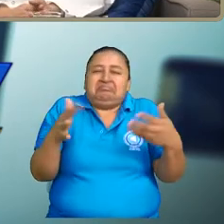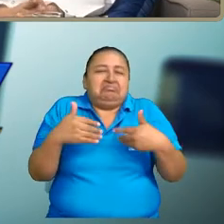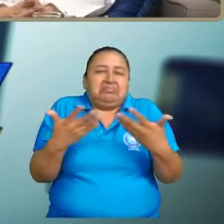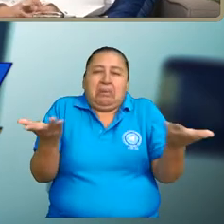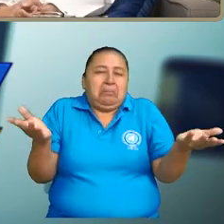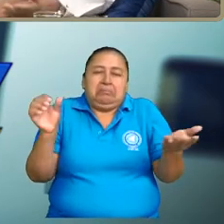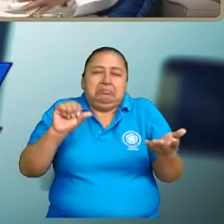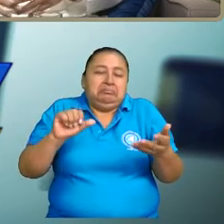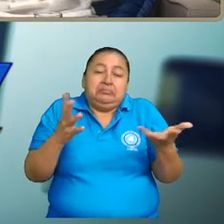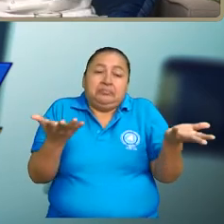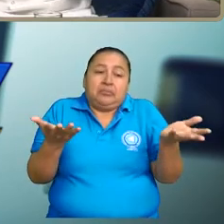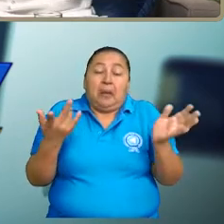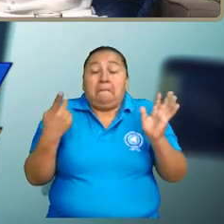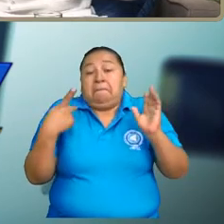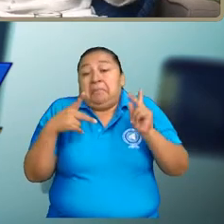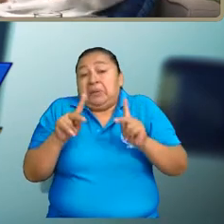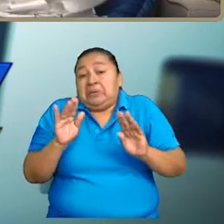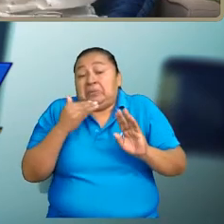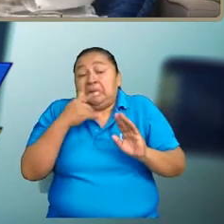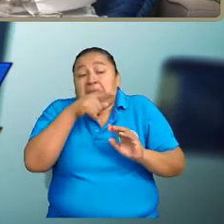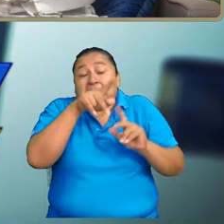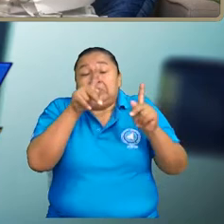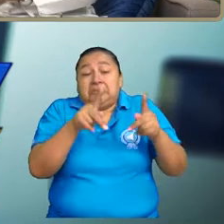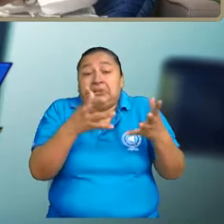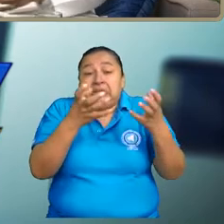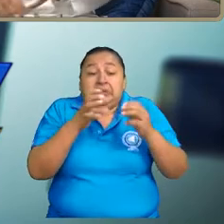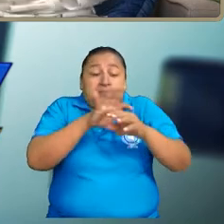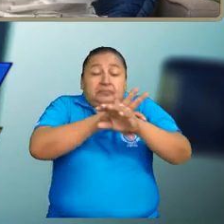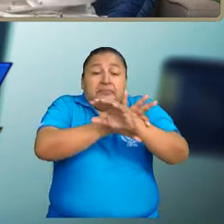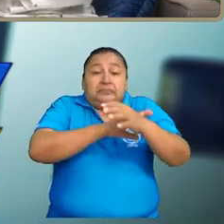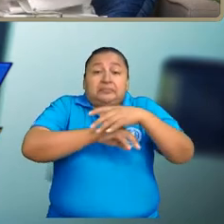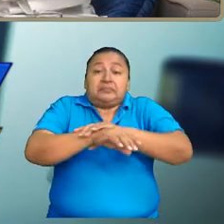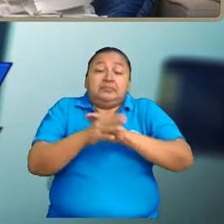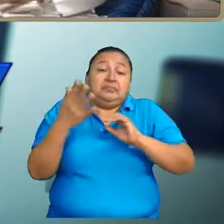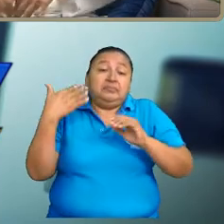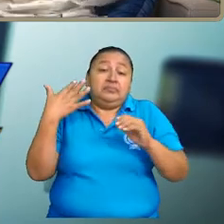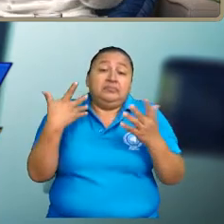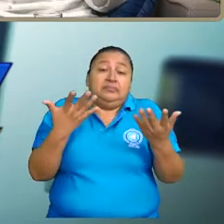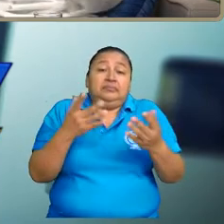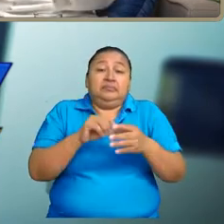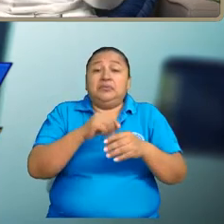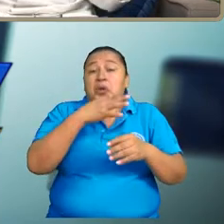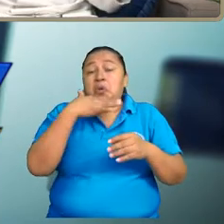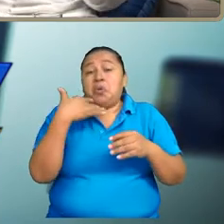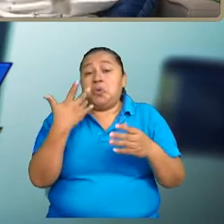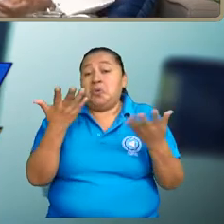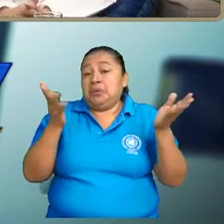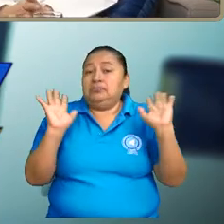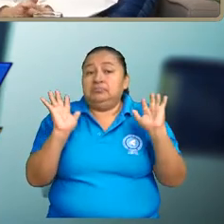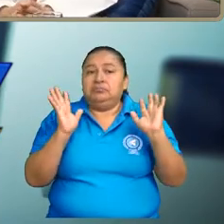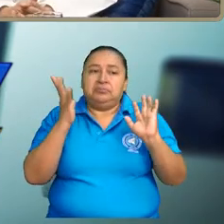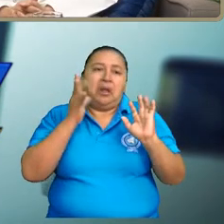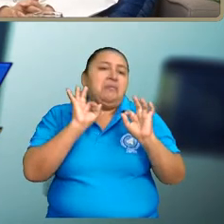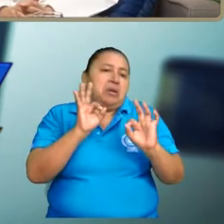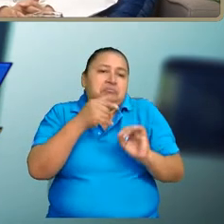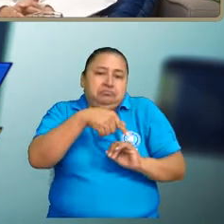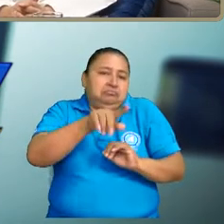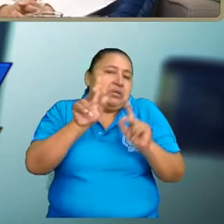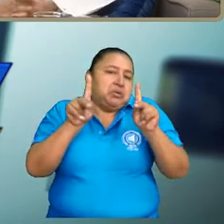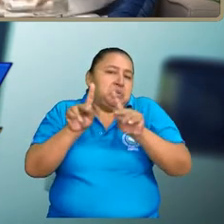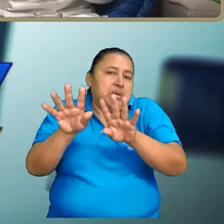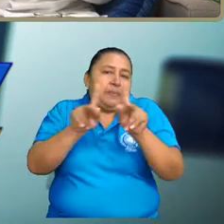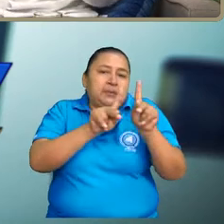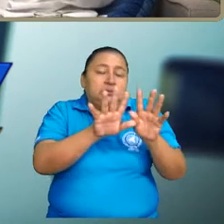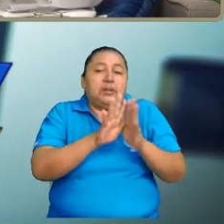pues. Pero bueno, hay gente que anda con guante y quiere andar con el calor y los pone de colores y le gusta, está bien, no hay ningún problema, pues.